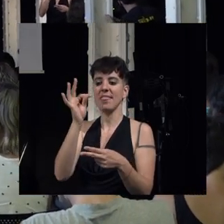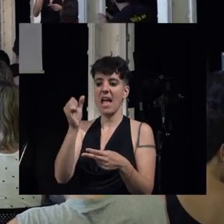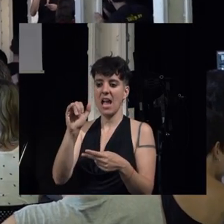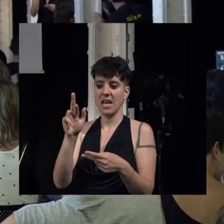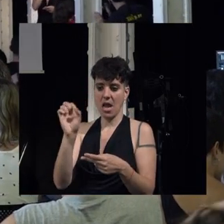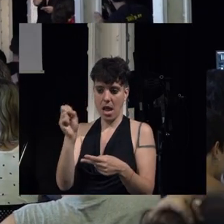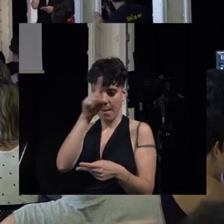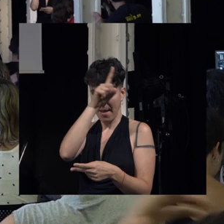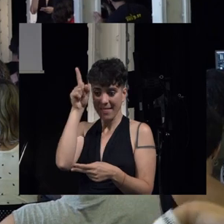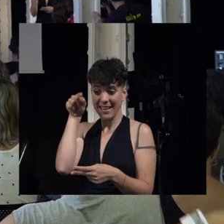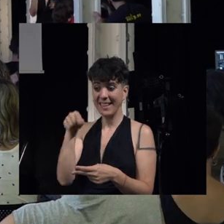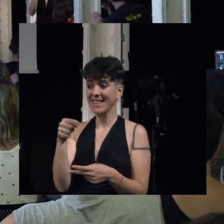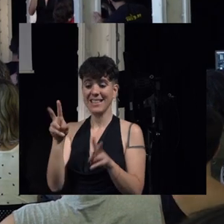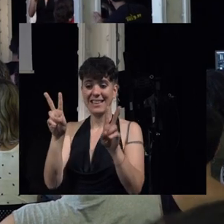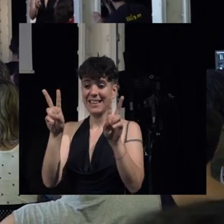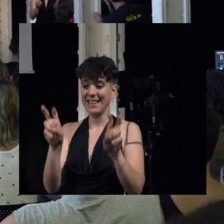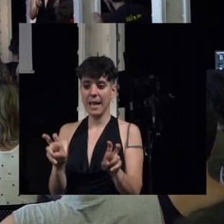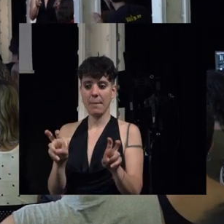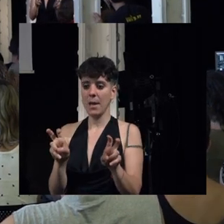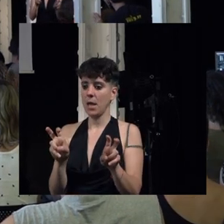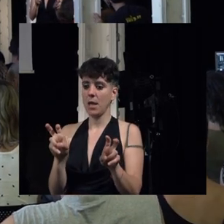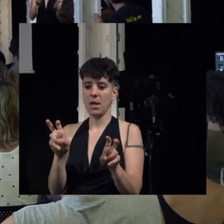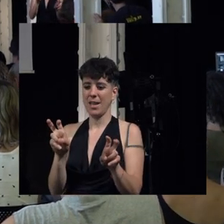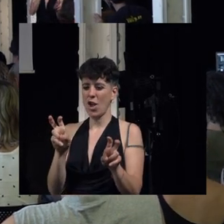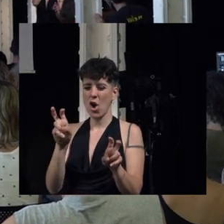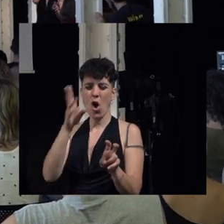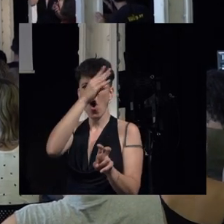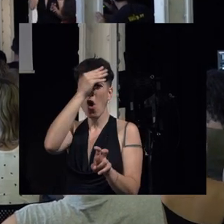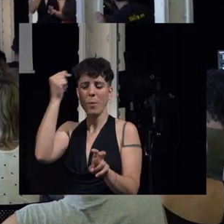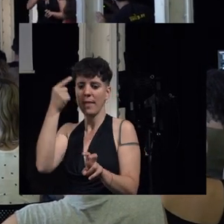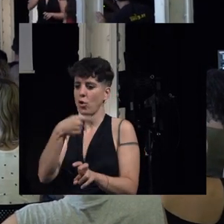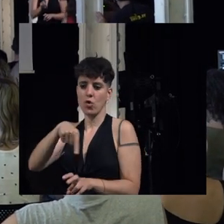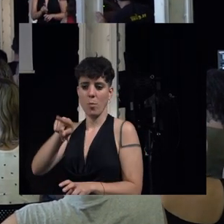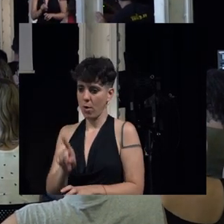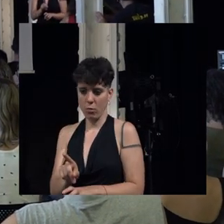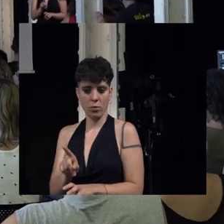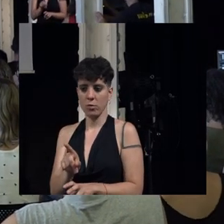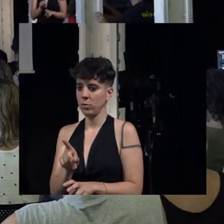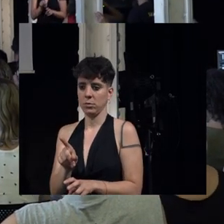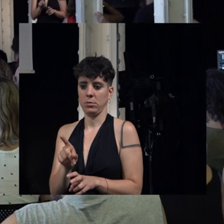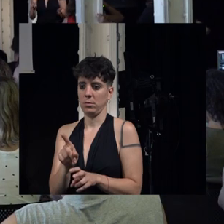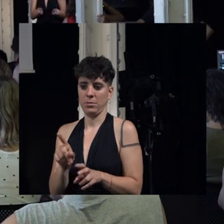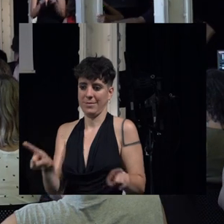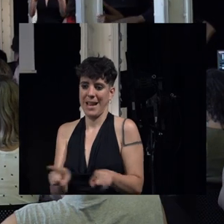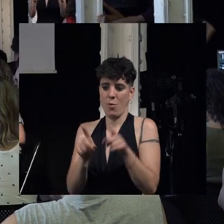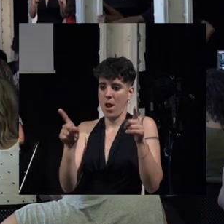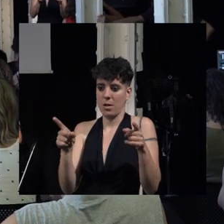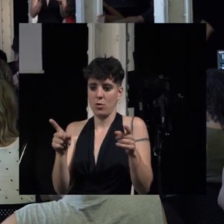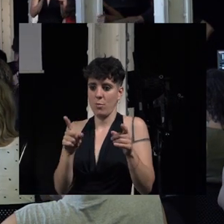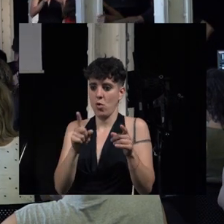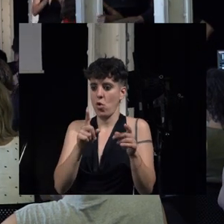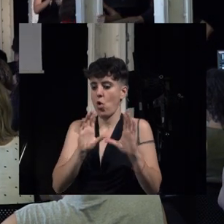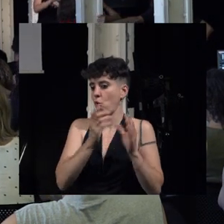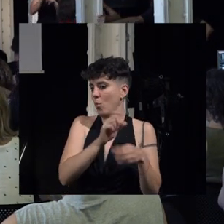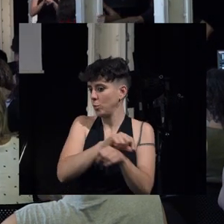siempre uno de los temas más olvidado por todo tipo de formaciones políticas, donde